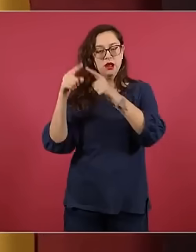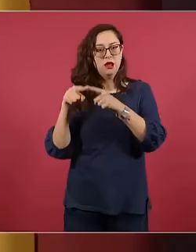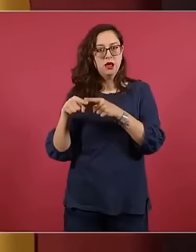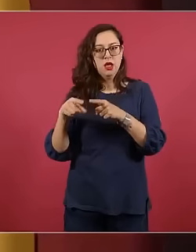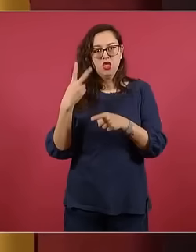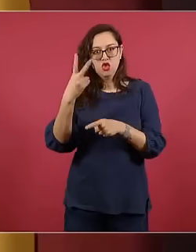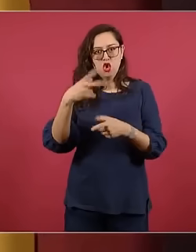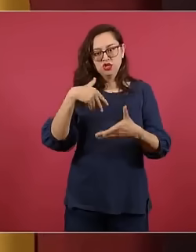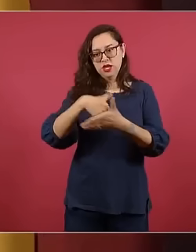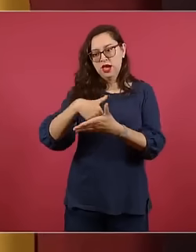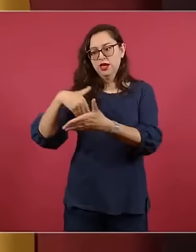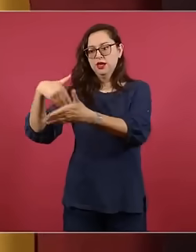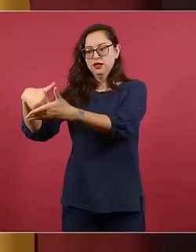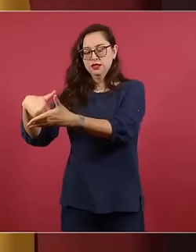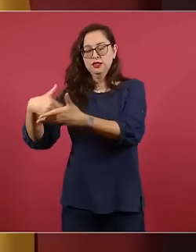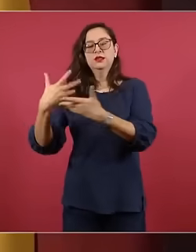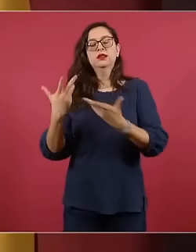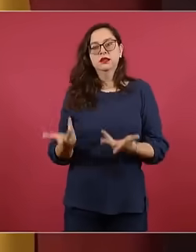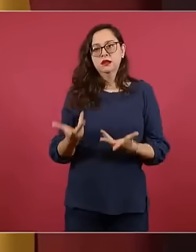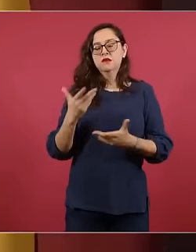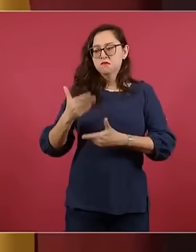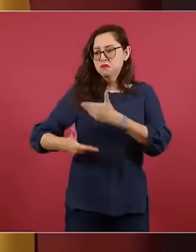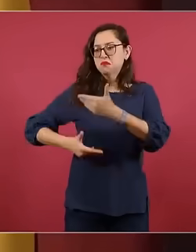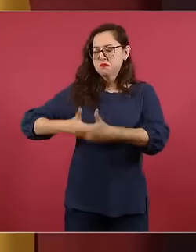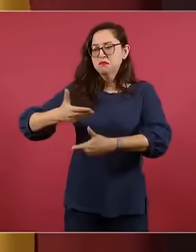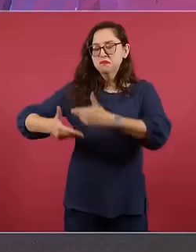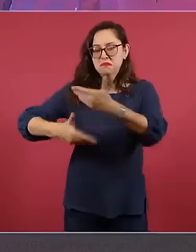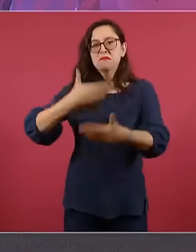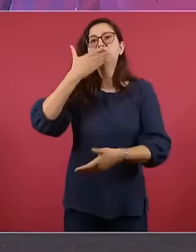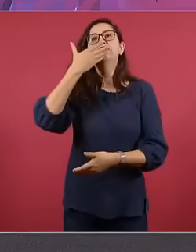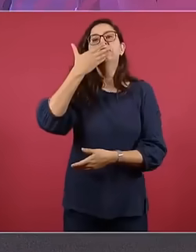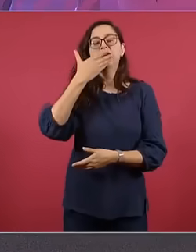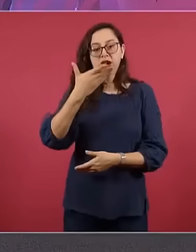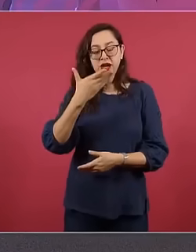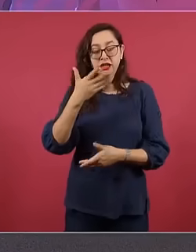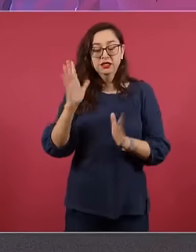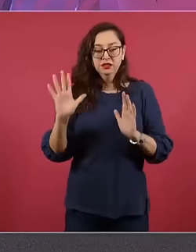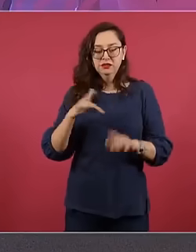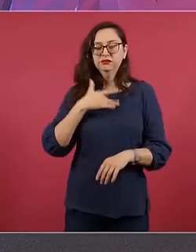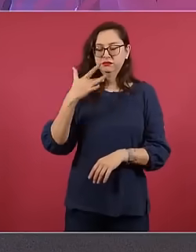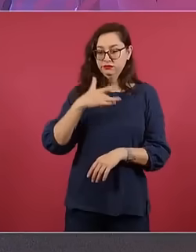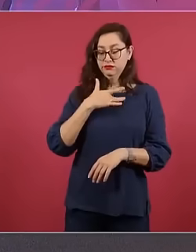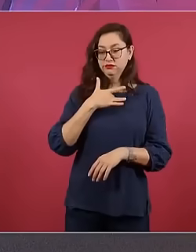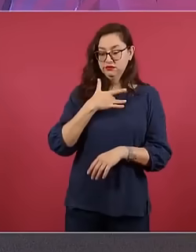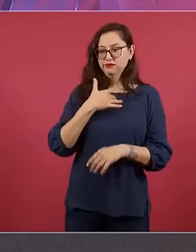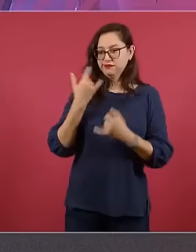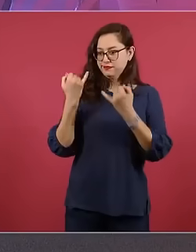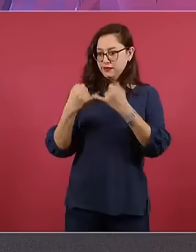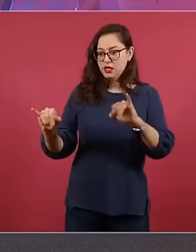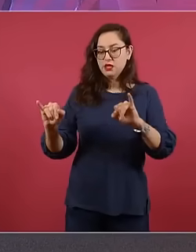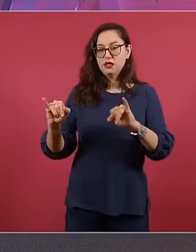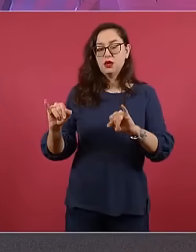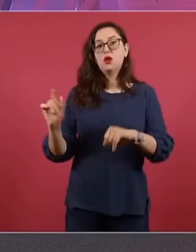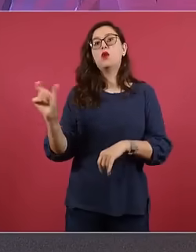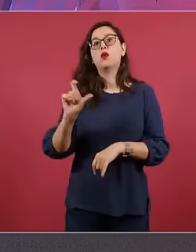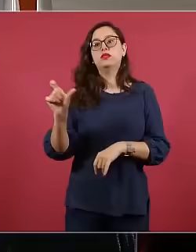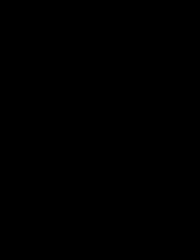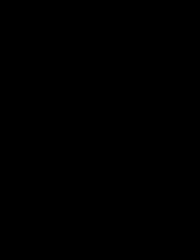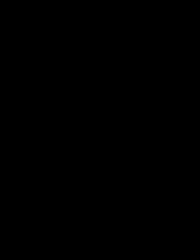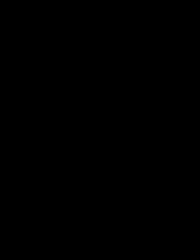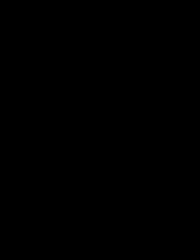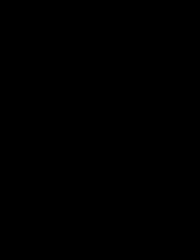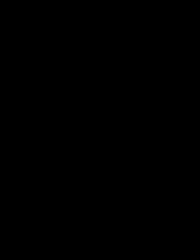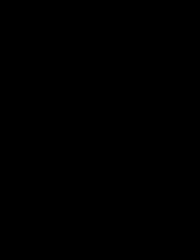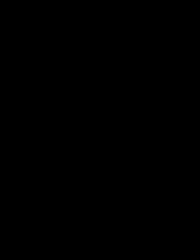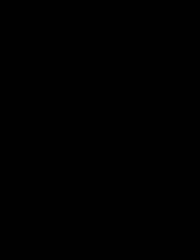Quiroga a Observatorio, y van bastante bien. La perspectiva es que se puedan terminar al finalizar este año.